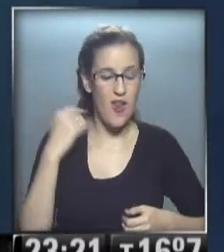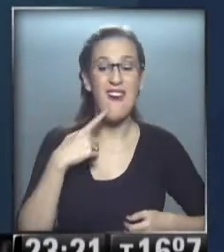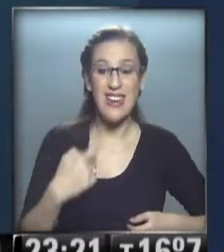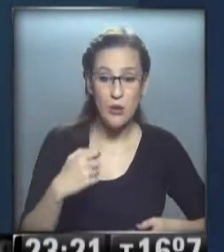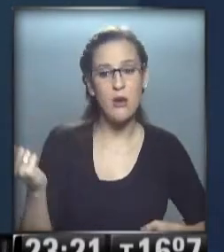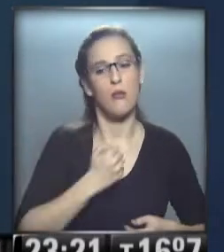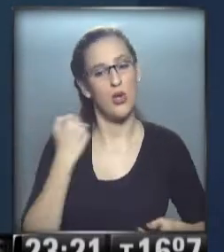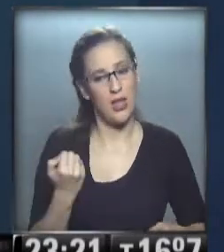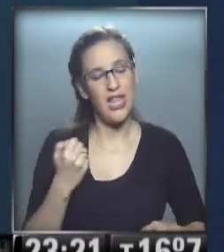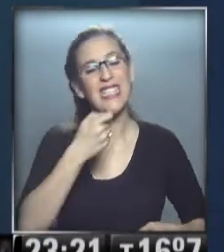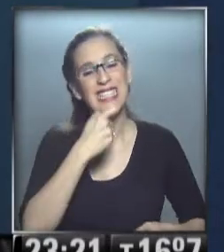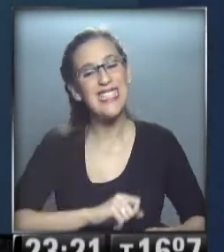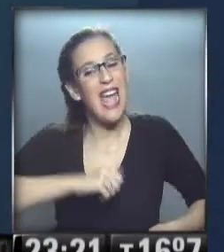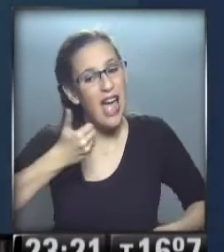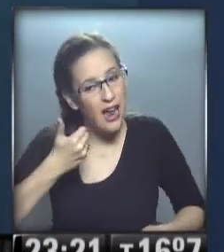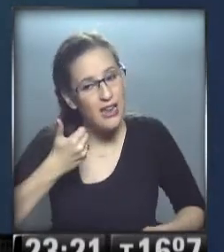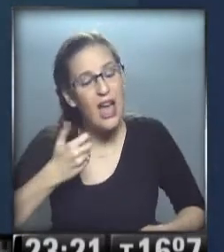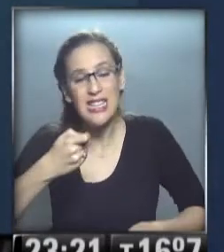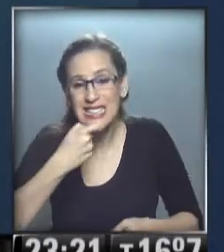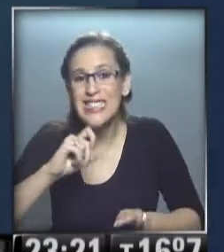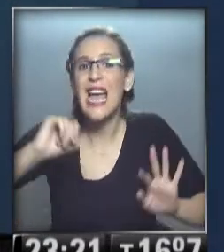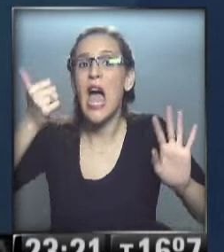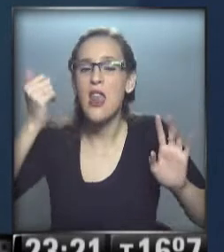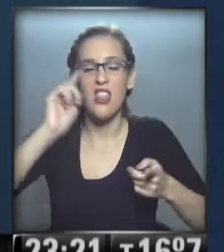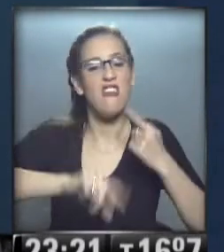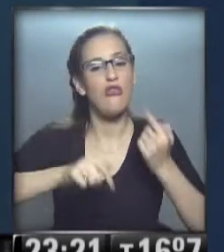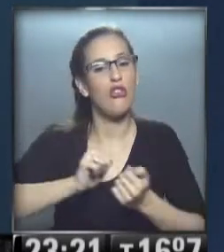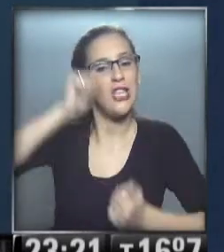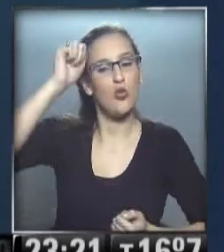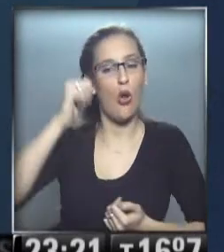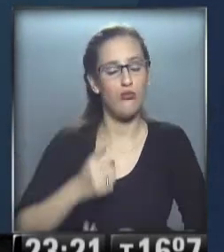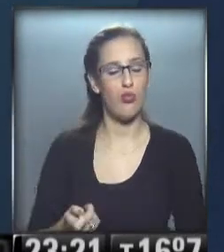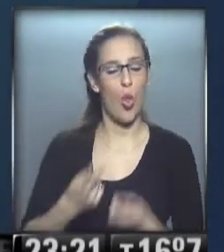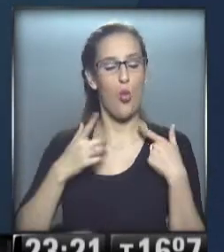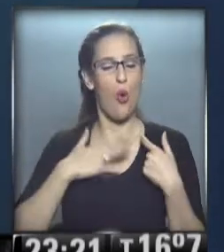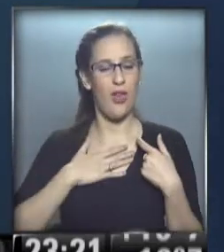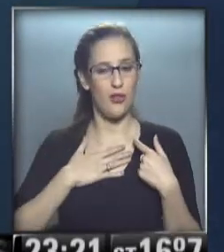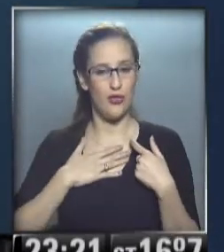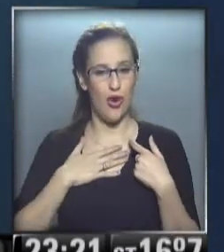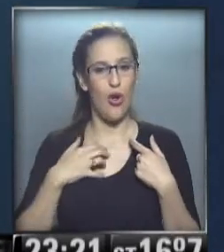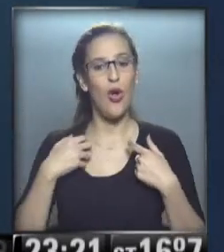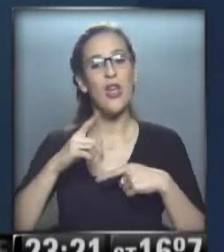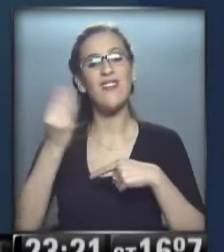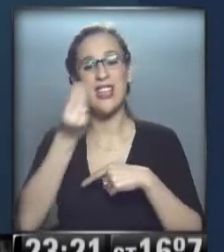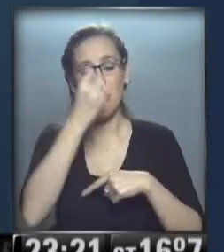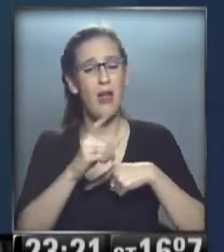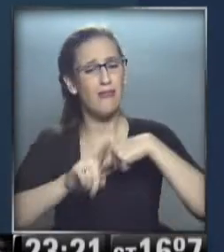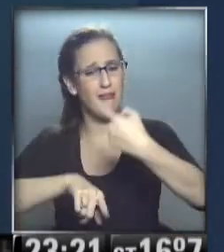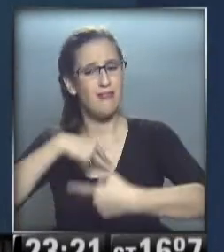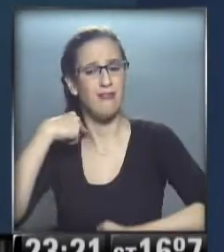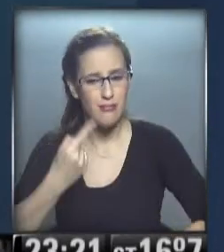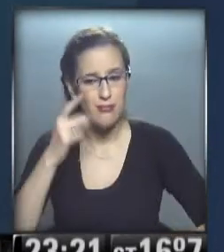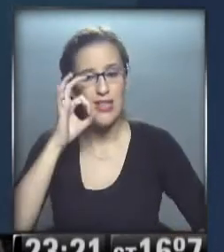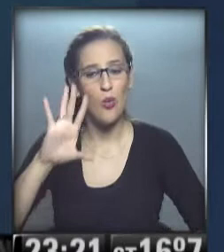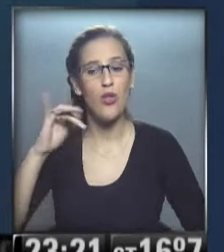caso de que gane, directamente va a ser el que se va a quedar con el título. Y en una semana más, el otro fin de semana, el del 24 de mayo,